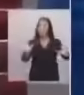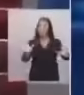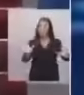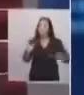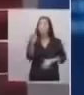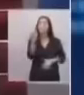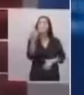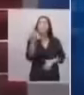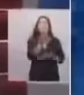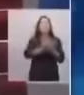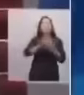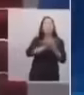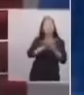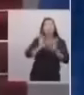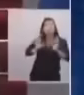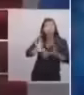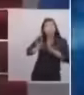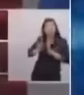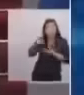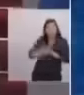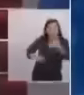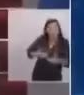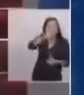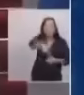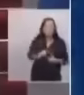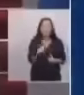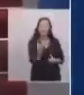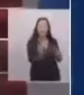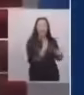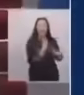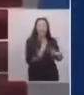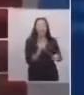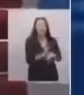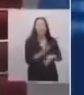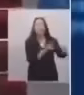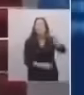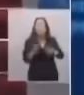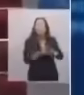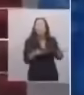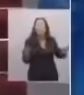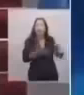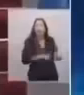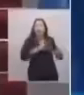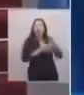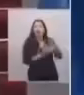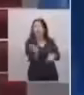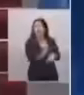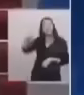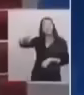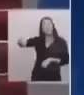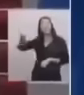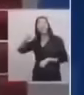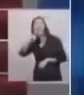diciendo que tenemos que seguir esperando a mí me parece que se utilizan términos como sincerar precios términos como que hay que bueno